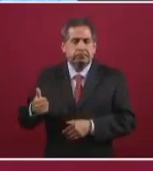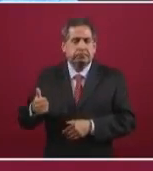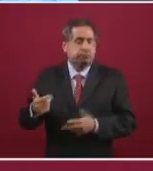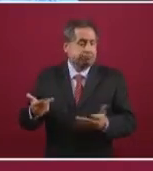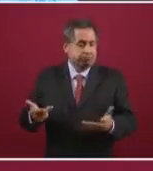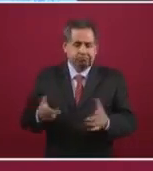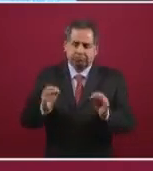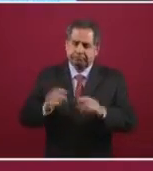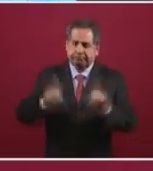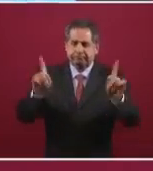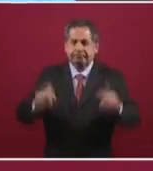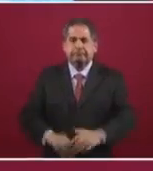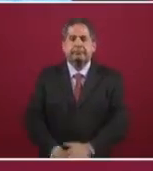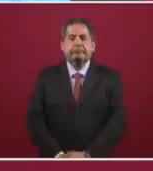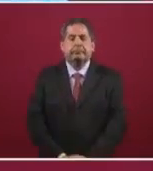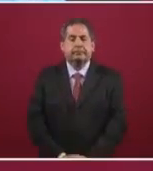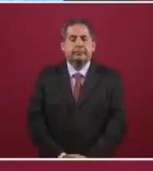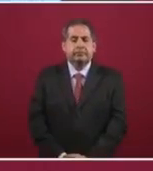va a ser distinto.